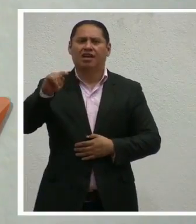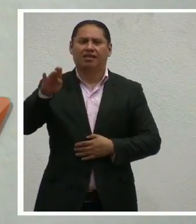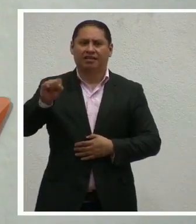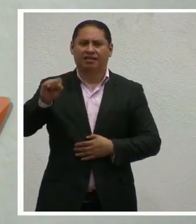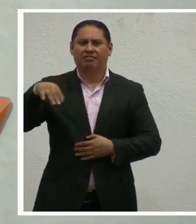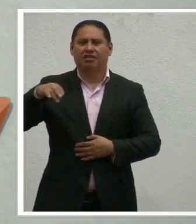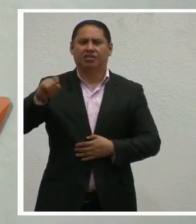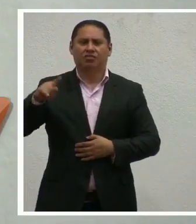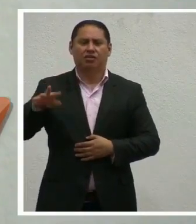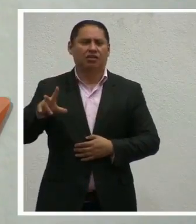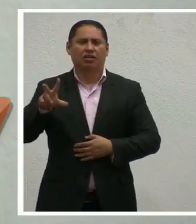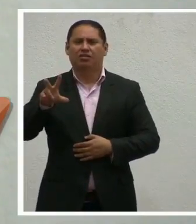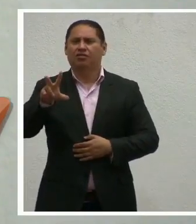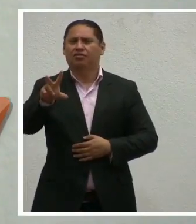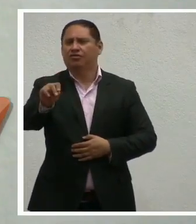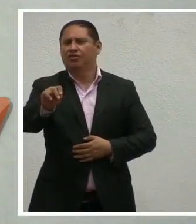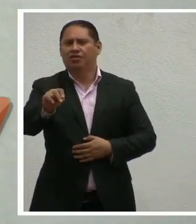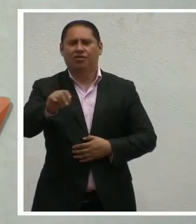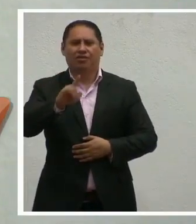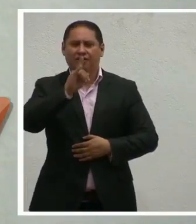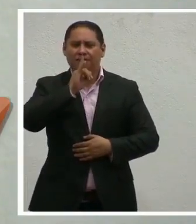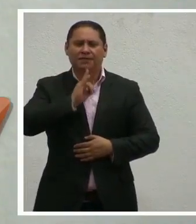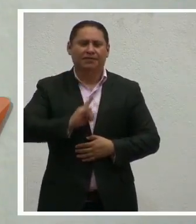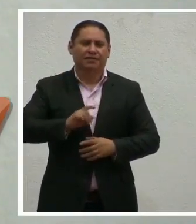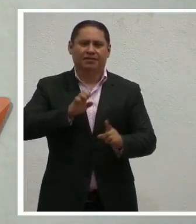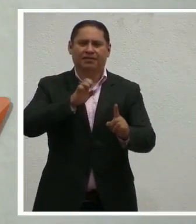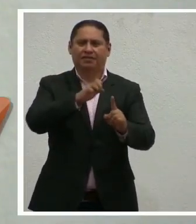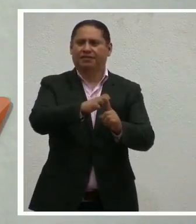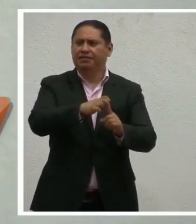No, no se dejen engañar.